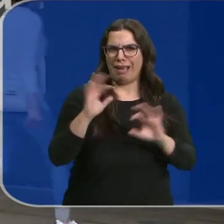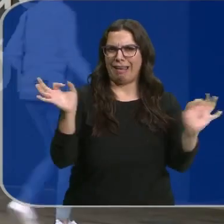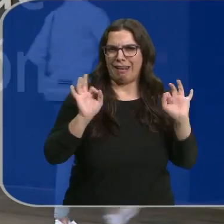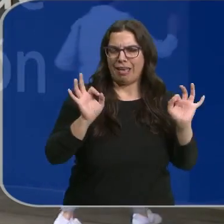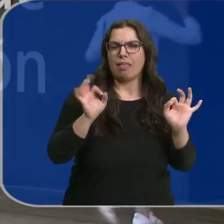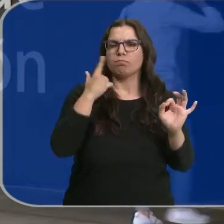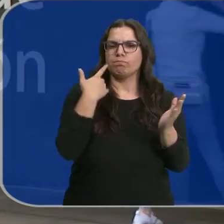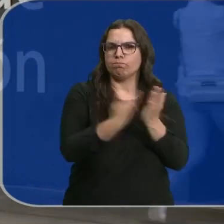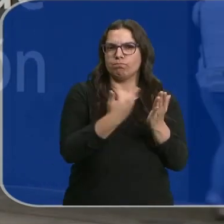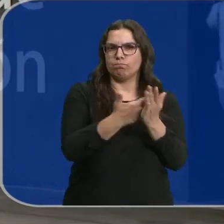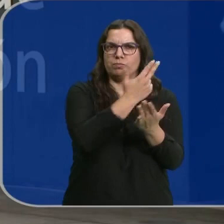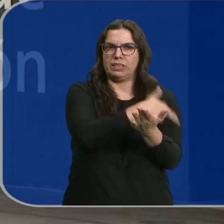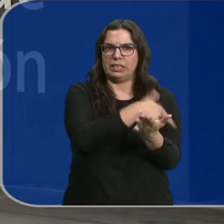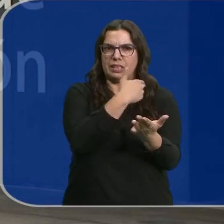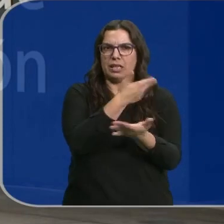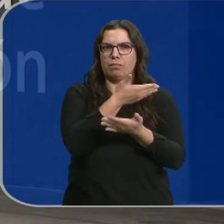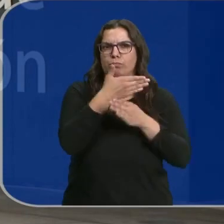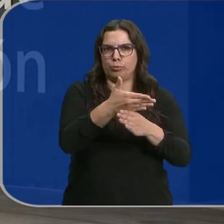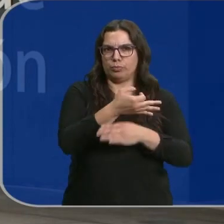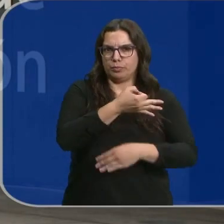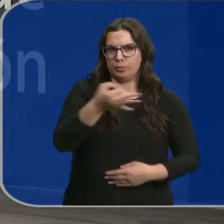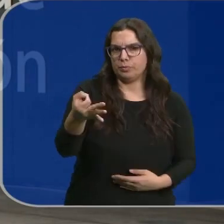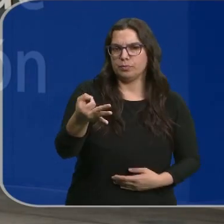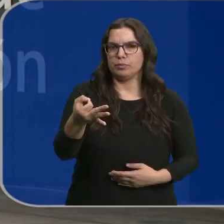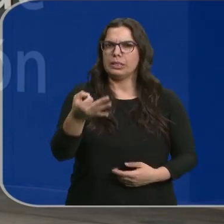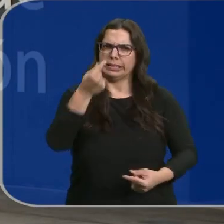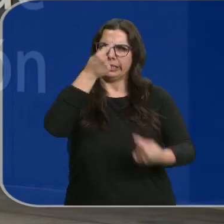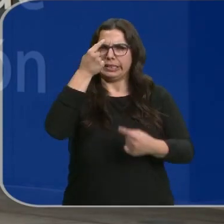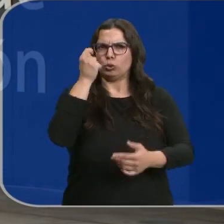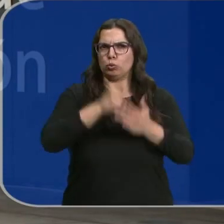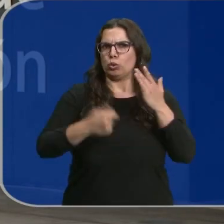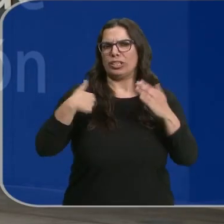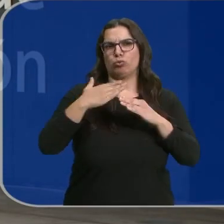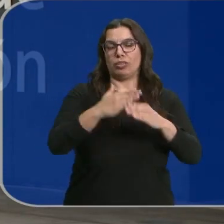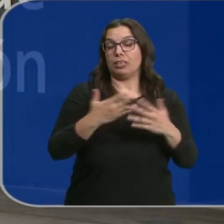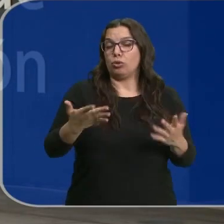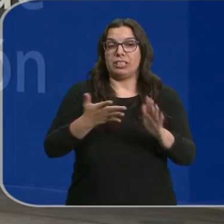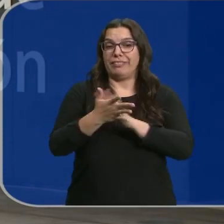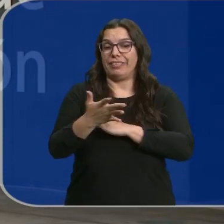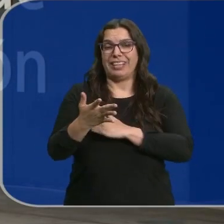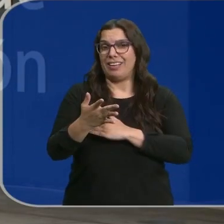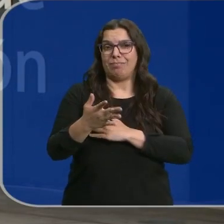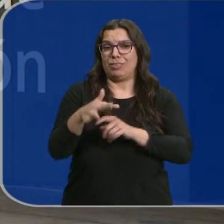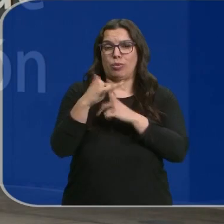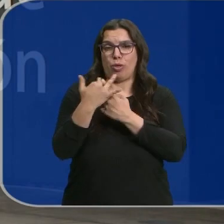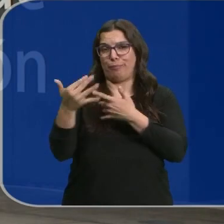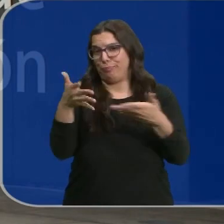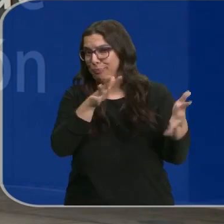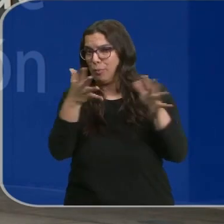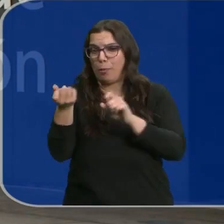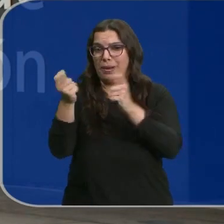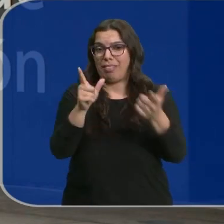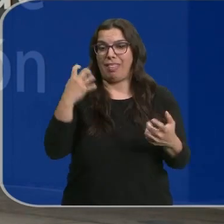para ello con la certificación sanitaria requerida, que es bastante estricta. Así que seguimos en el mismo laberinto, el malestar